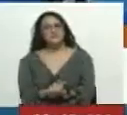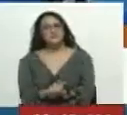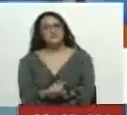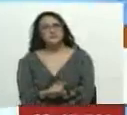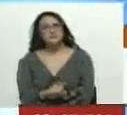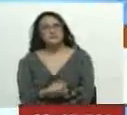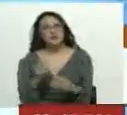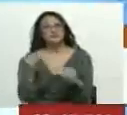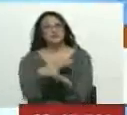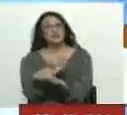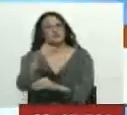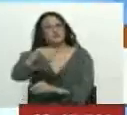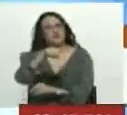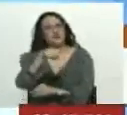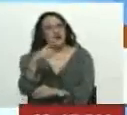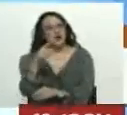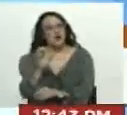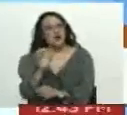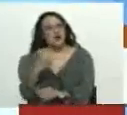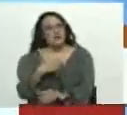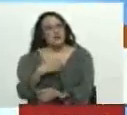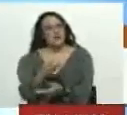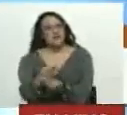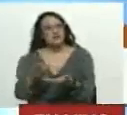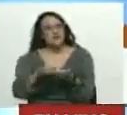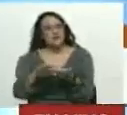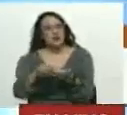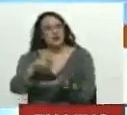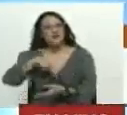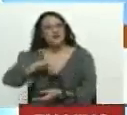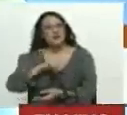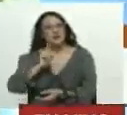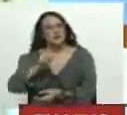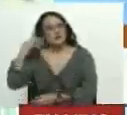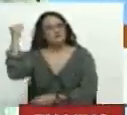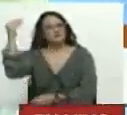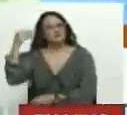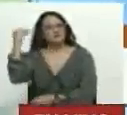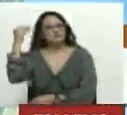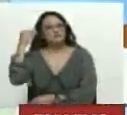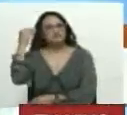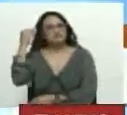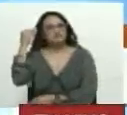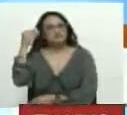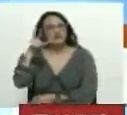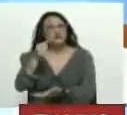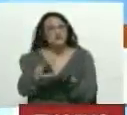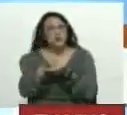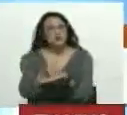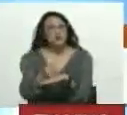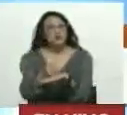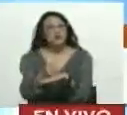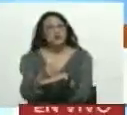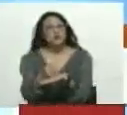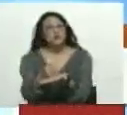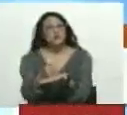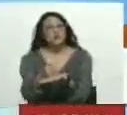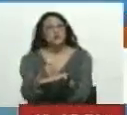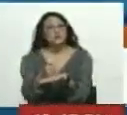en esa contradicción que ellos no logran resolver Y que nosotros tenemos que reflexionar y eso ayuda incluso